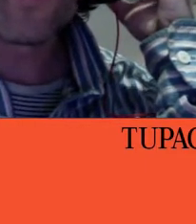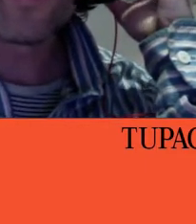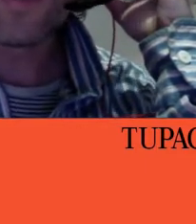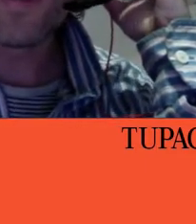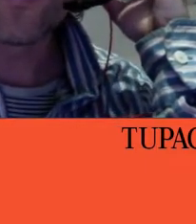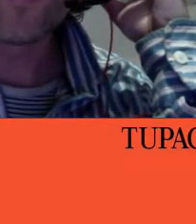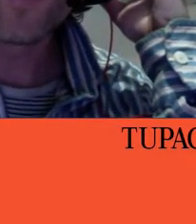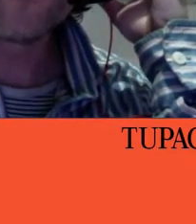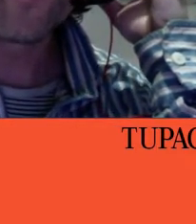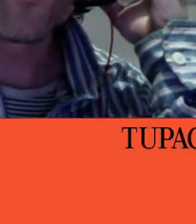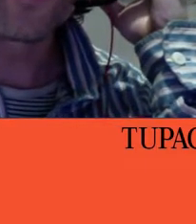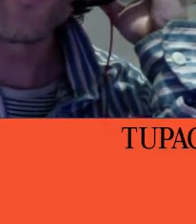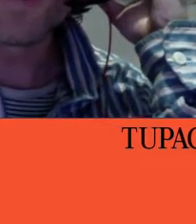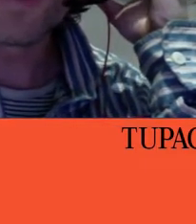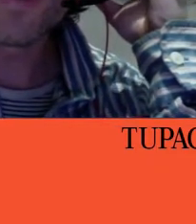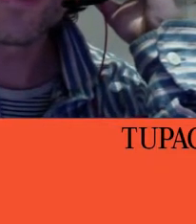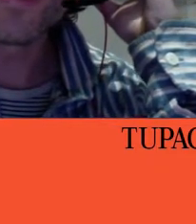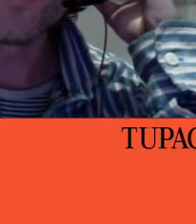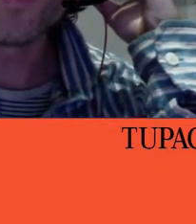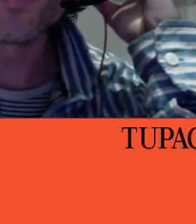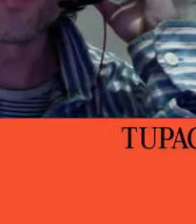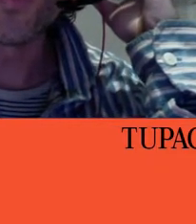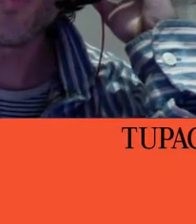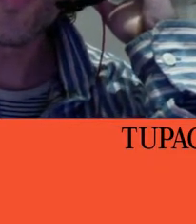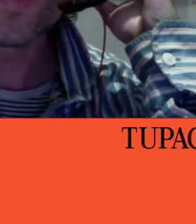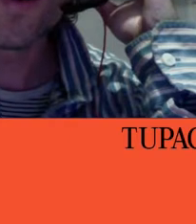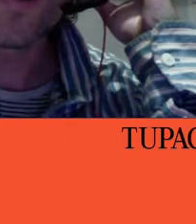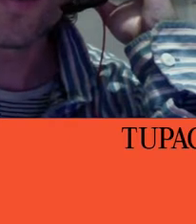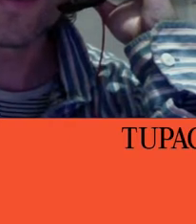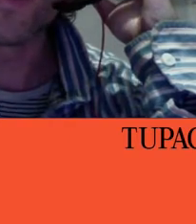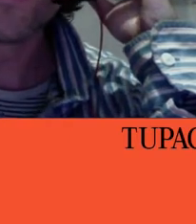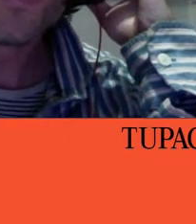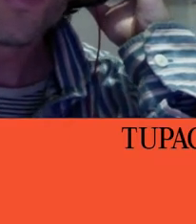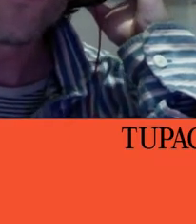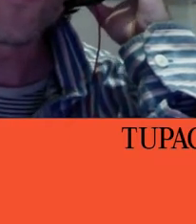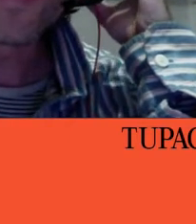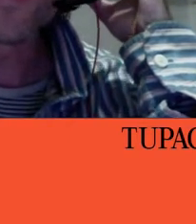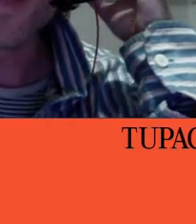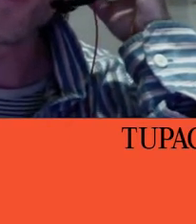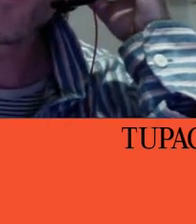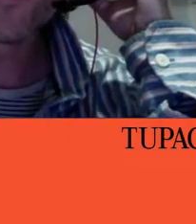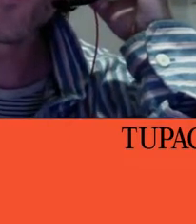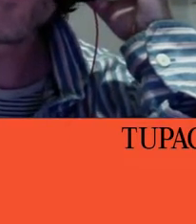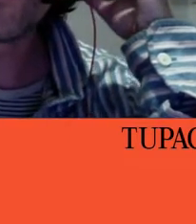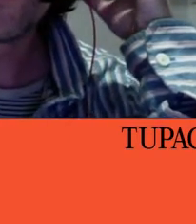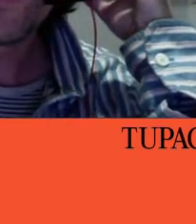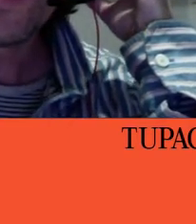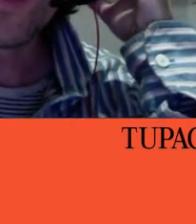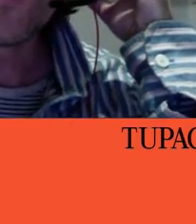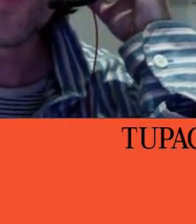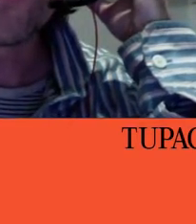Hello everyone, I am Wilping from Fundación Marea in ich Quito, bin Wilping we are aus a Quito. Feminist activist